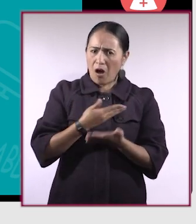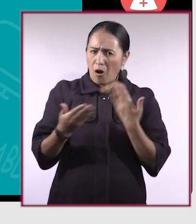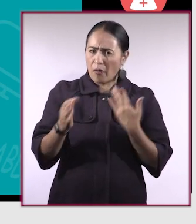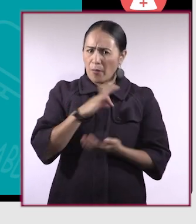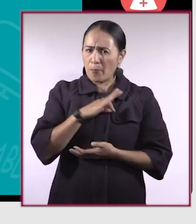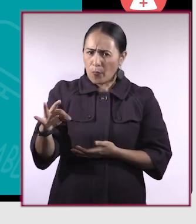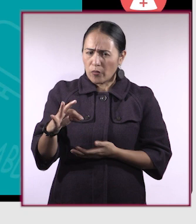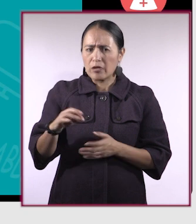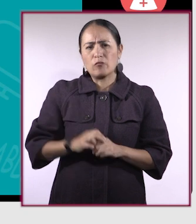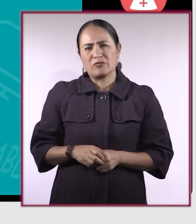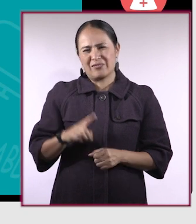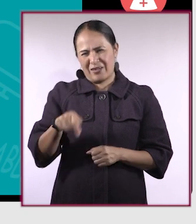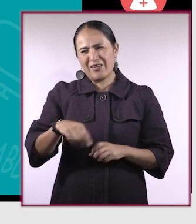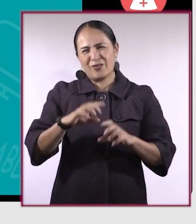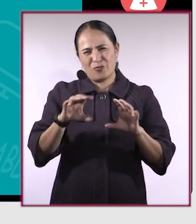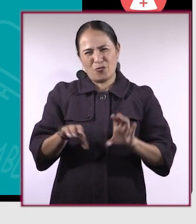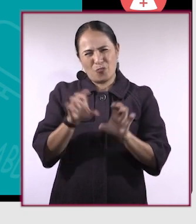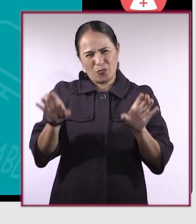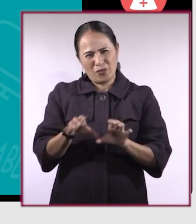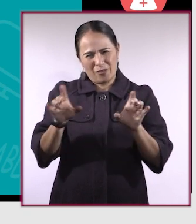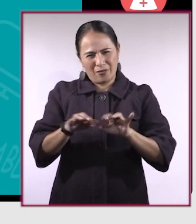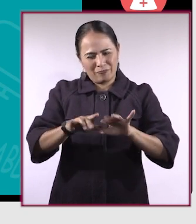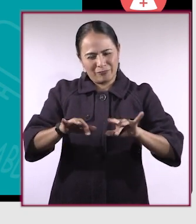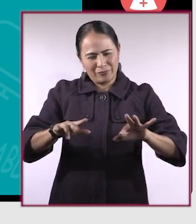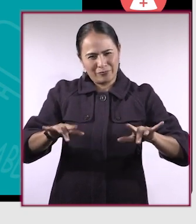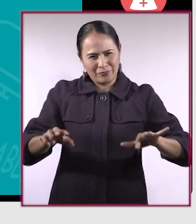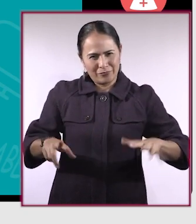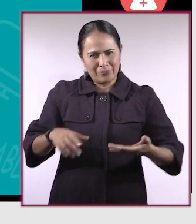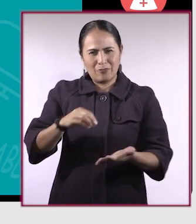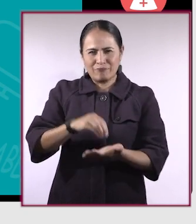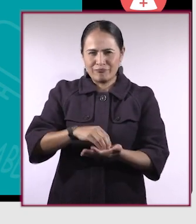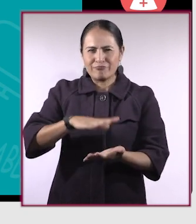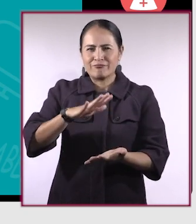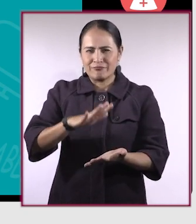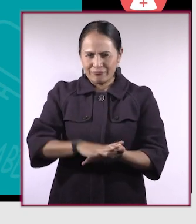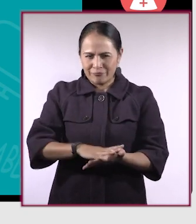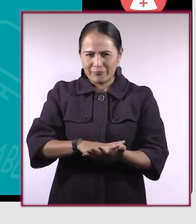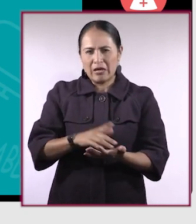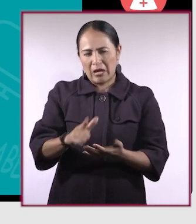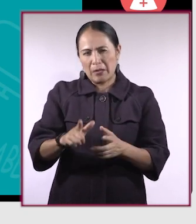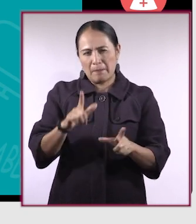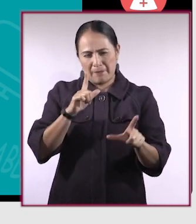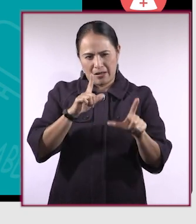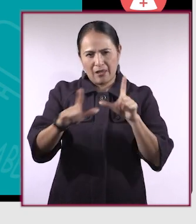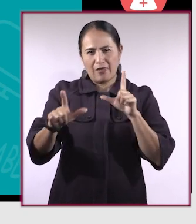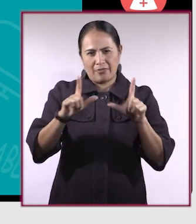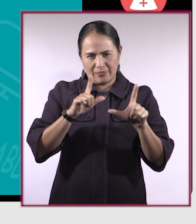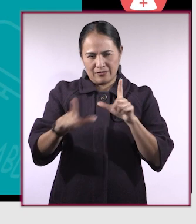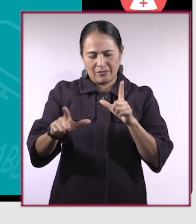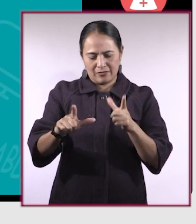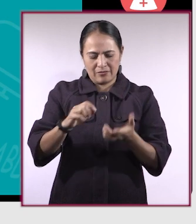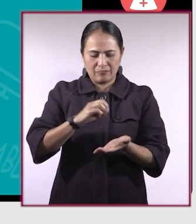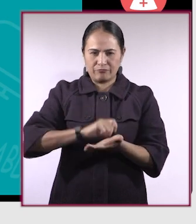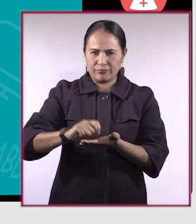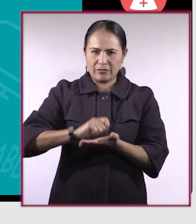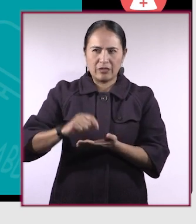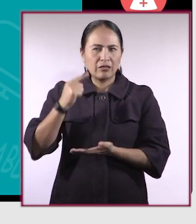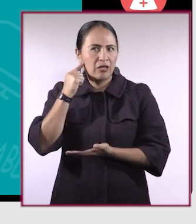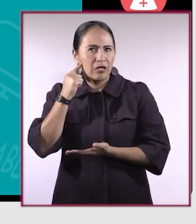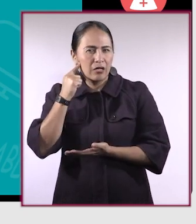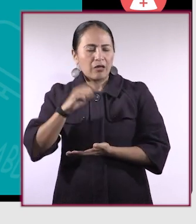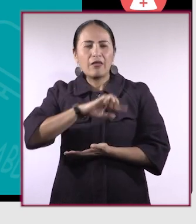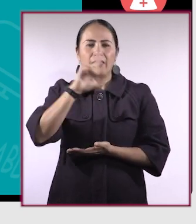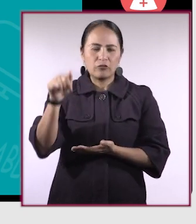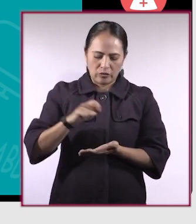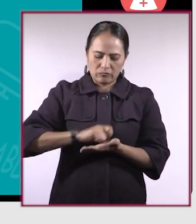contado y que nosotros en la actualidad podemos, a través de un procesador de textos, plasmar en